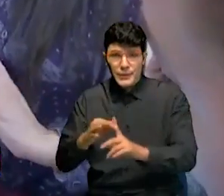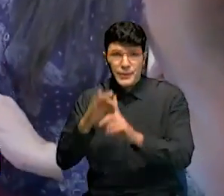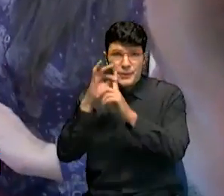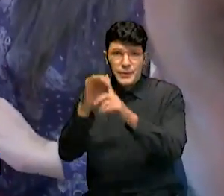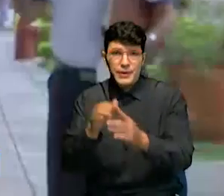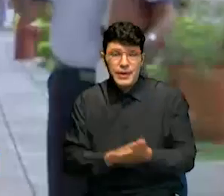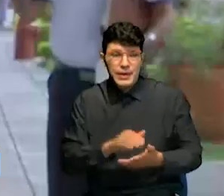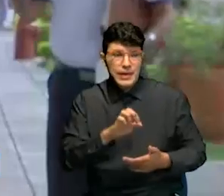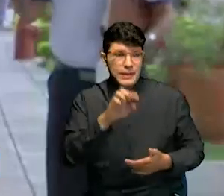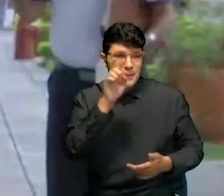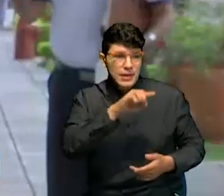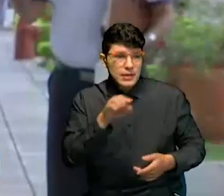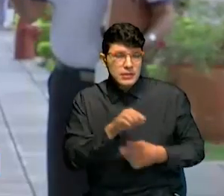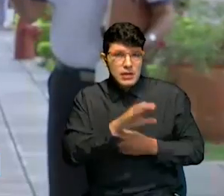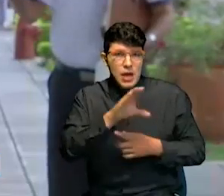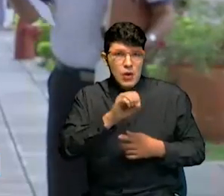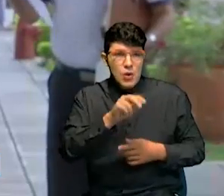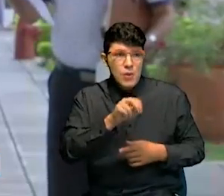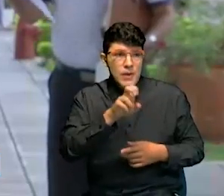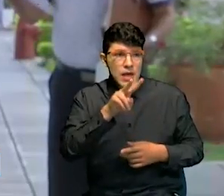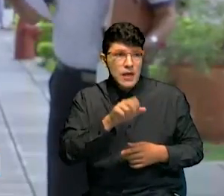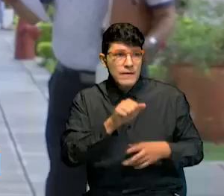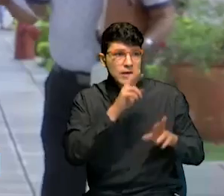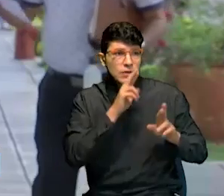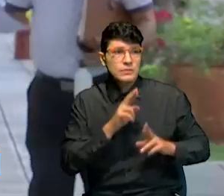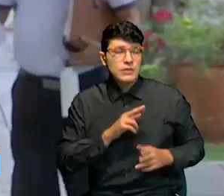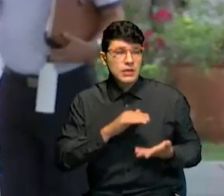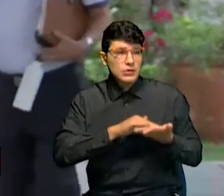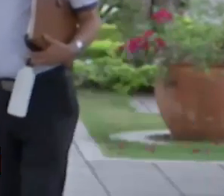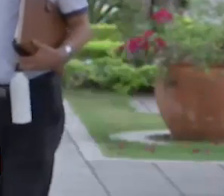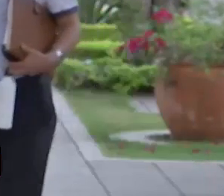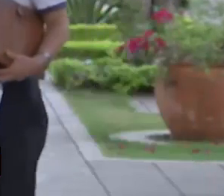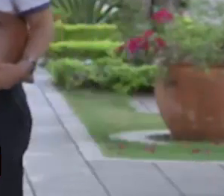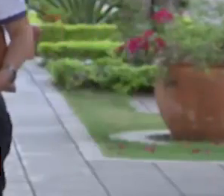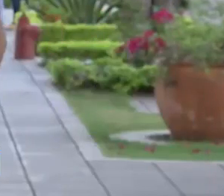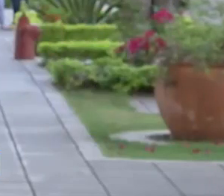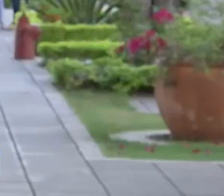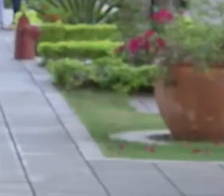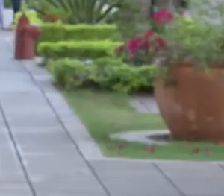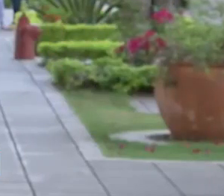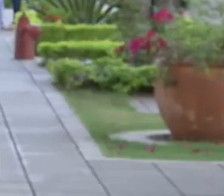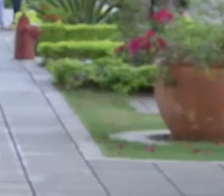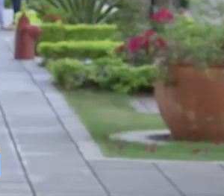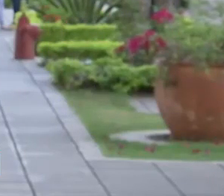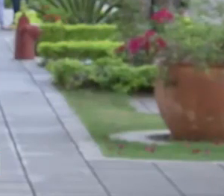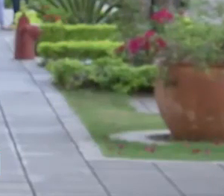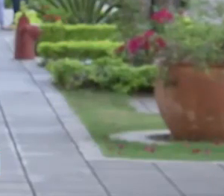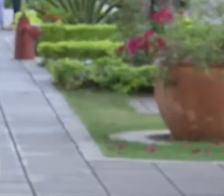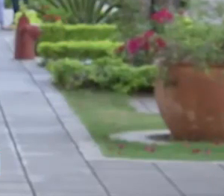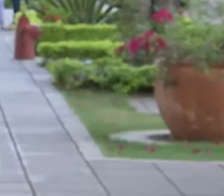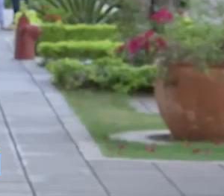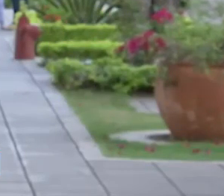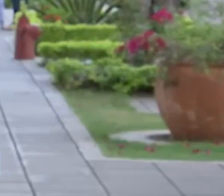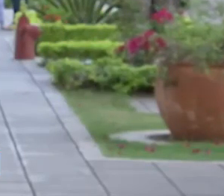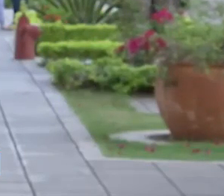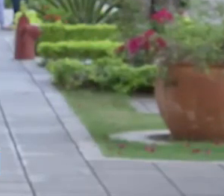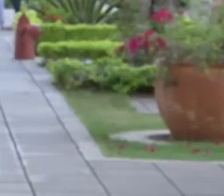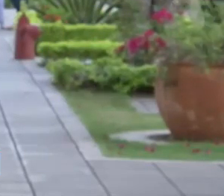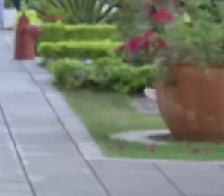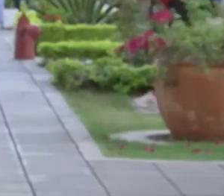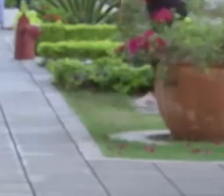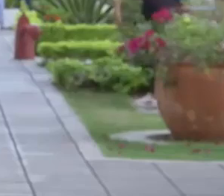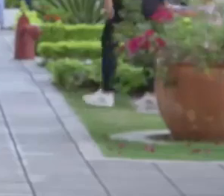a ips como ya nos contesta de que la solución que nos tiene inmediata es cambiarnos de ips pero esta no es la solución debido